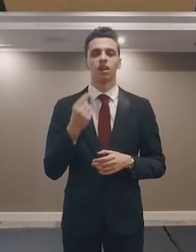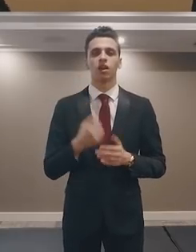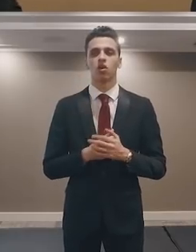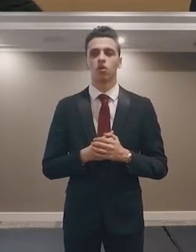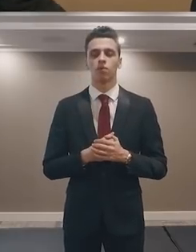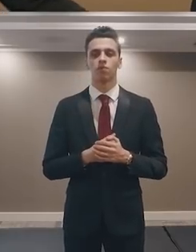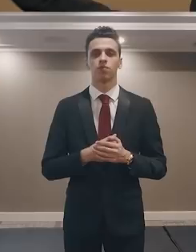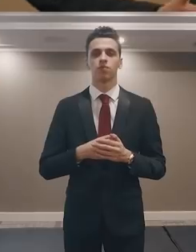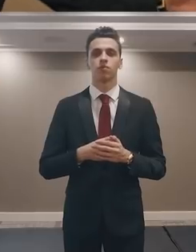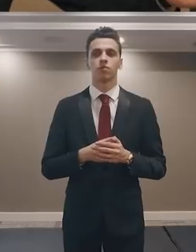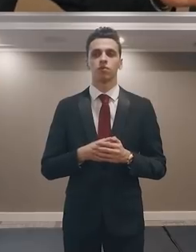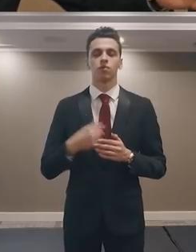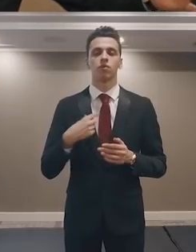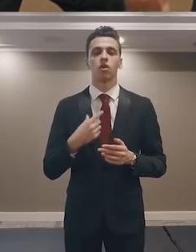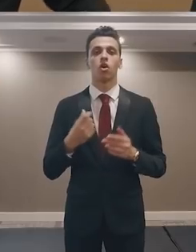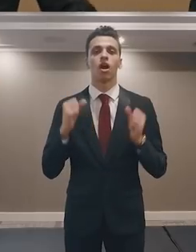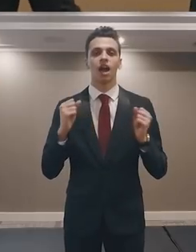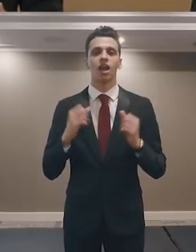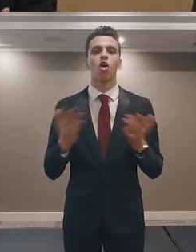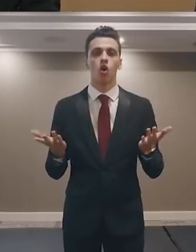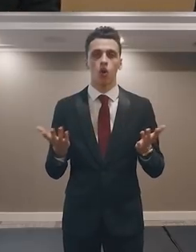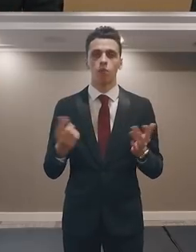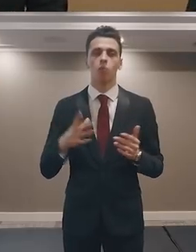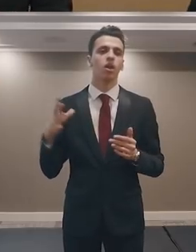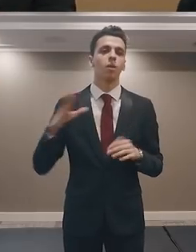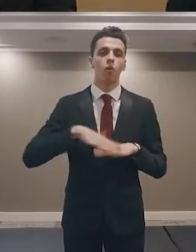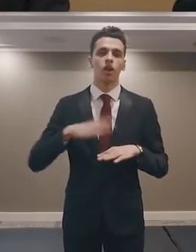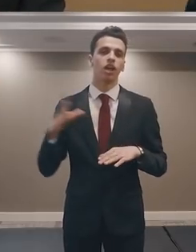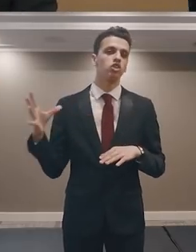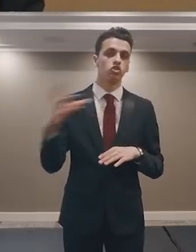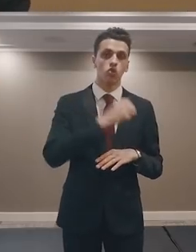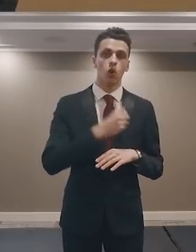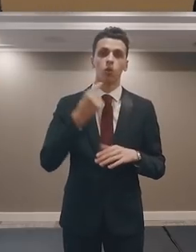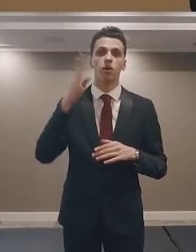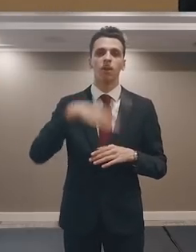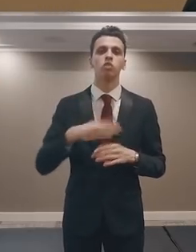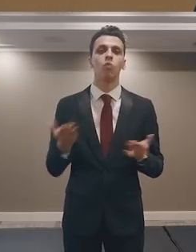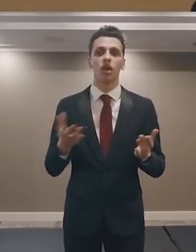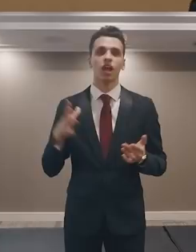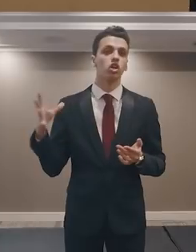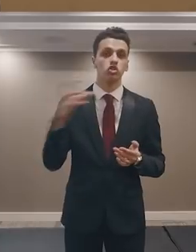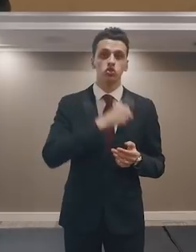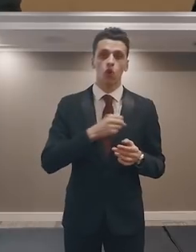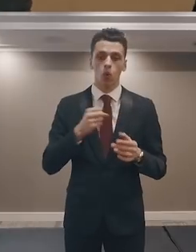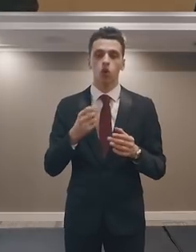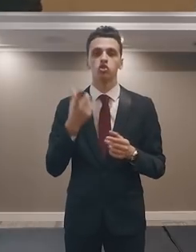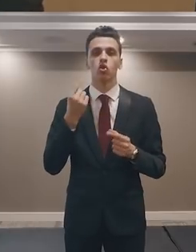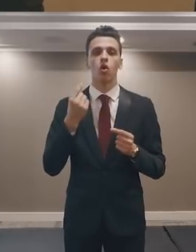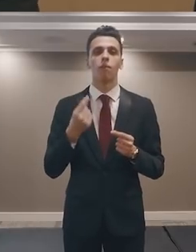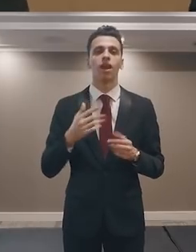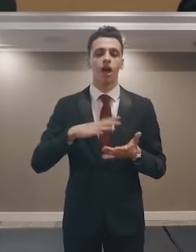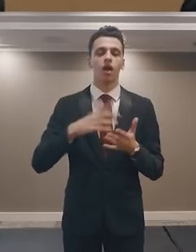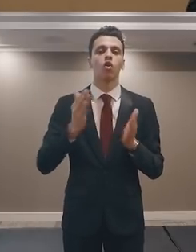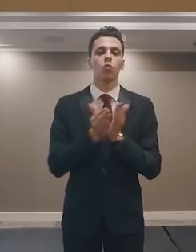compra en masa brutal de personas e incluso en el mundo que vamos a las navieras y le decimos royal caribbean msc costa a